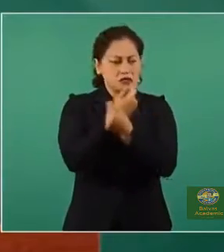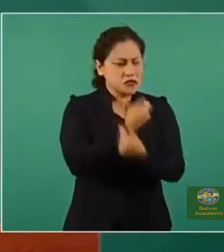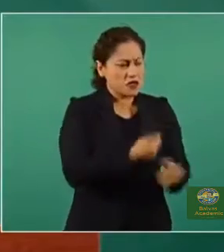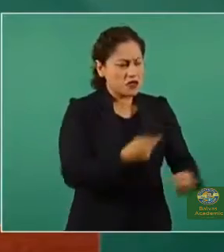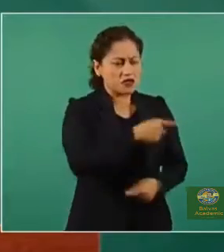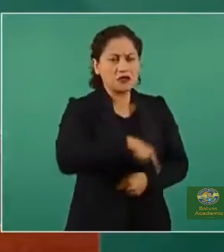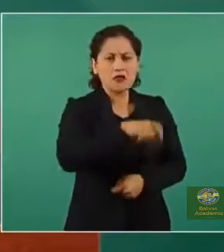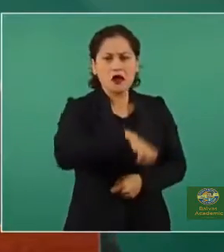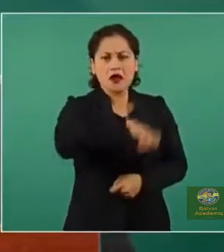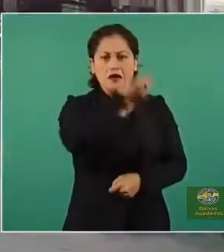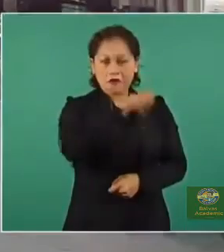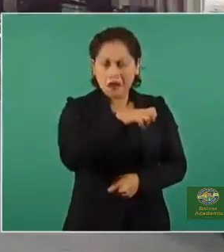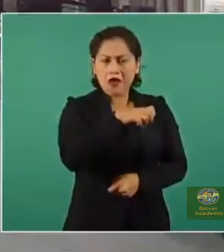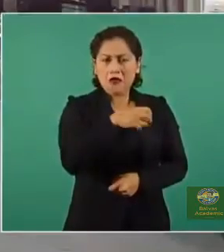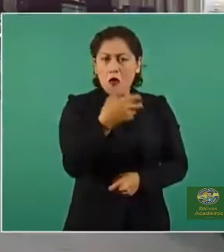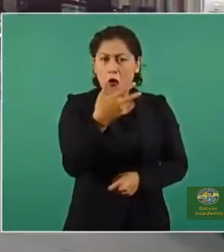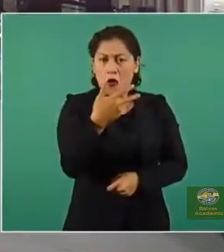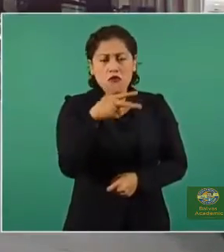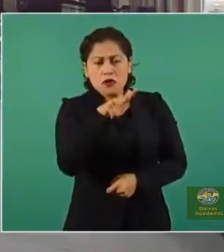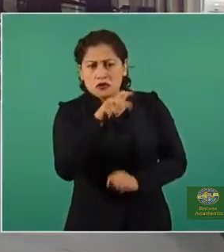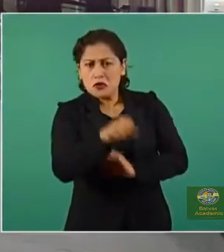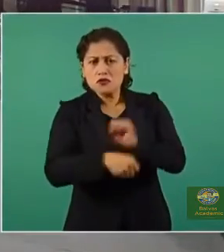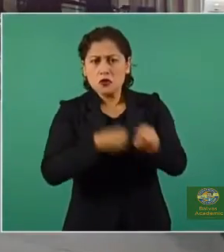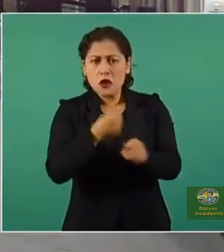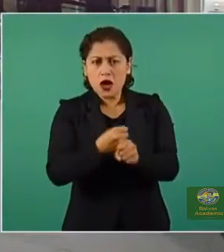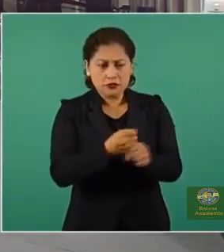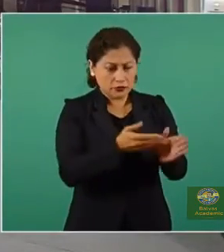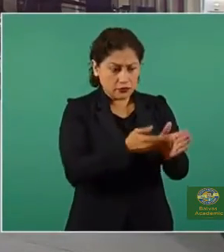años, 18 meses es el 20% de su vida.